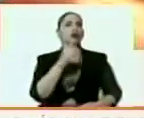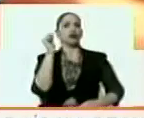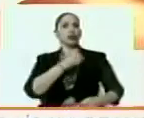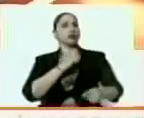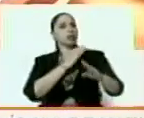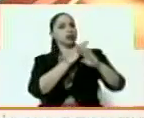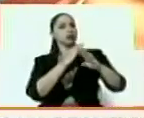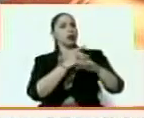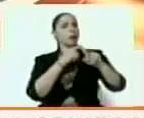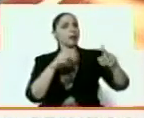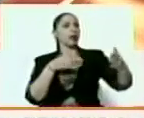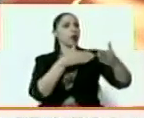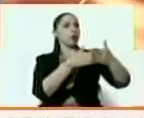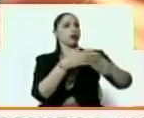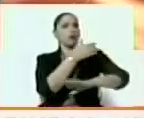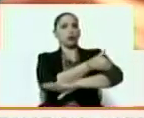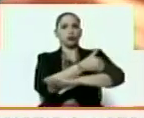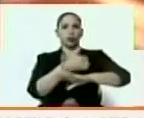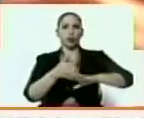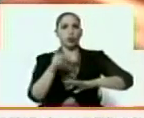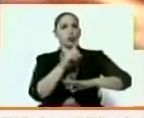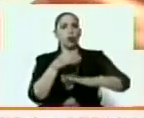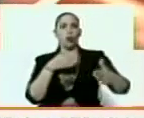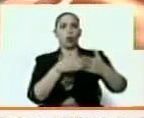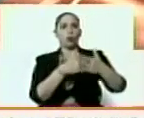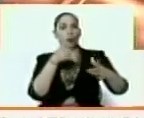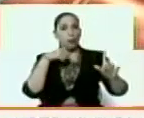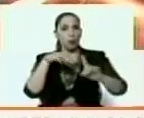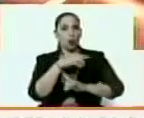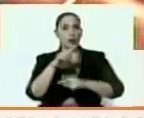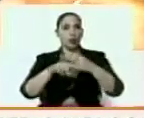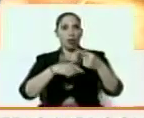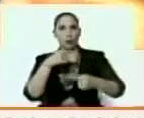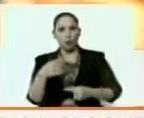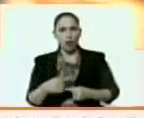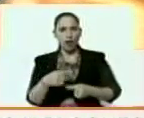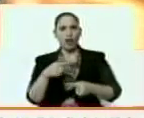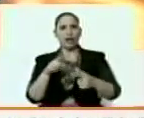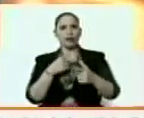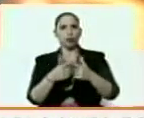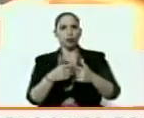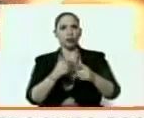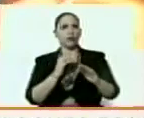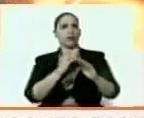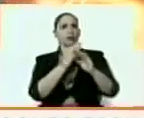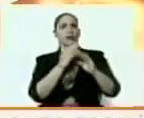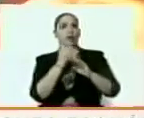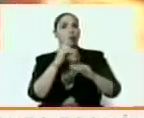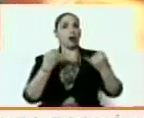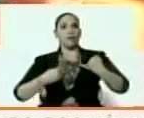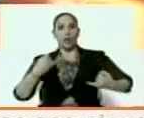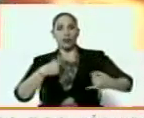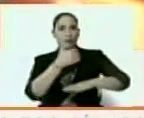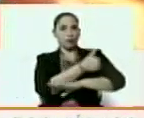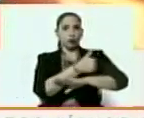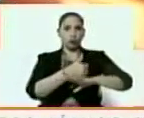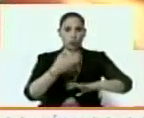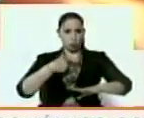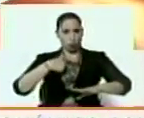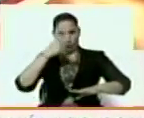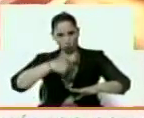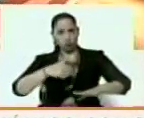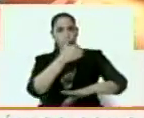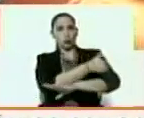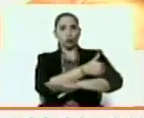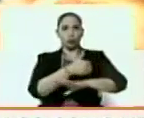contra los funcionarios nada más, no contra el pueblo. Después resulta ser que esas sanciones no afectan a los funcionarios. Yo como funcionaria que he